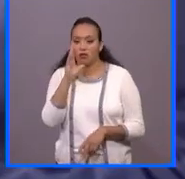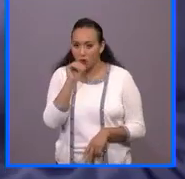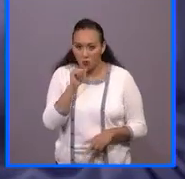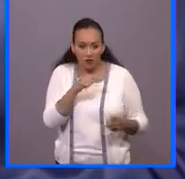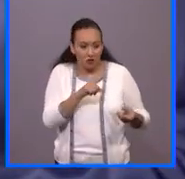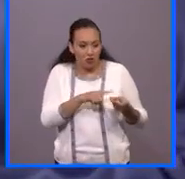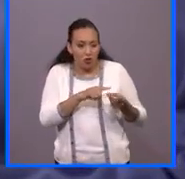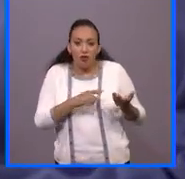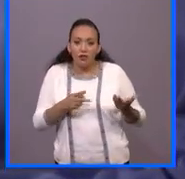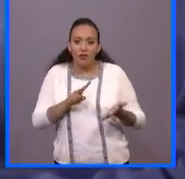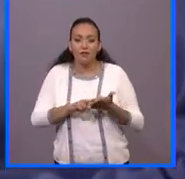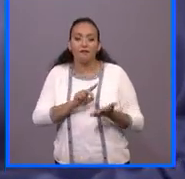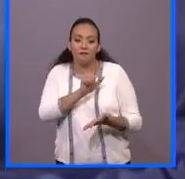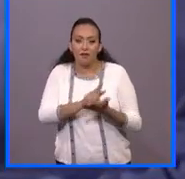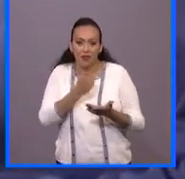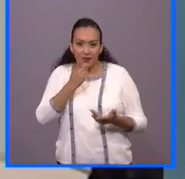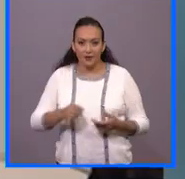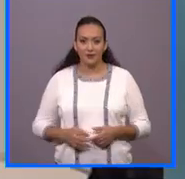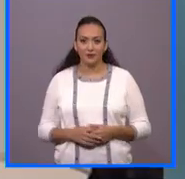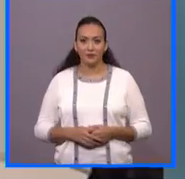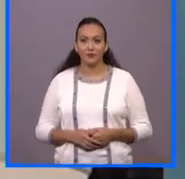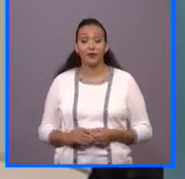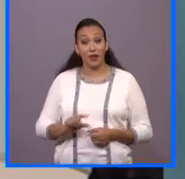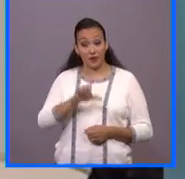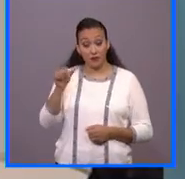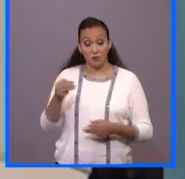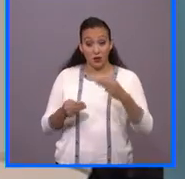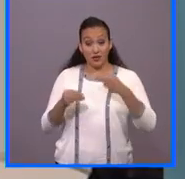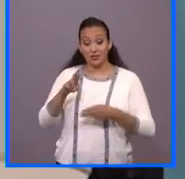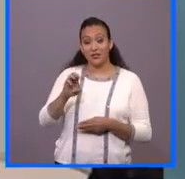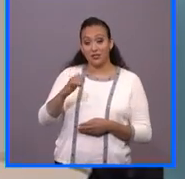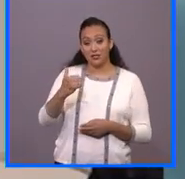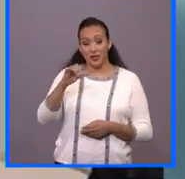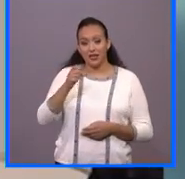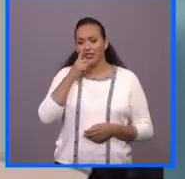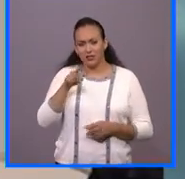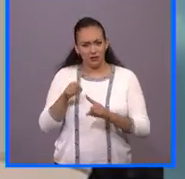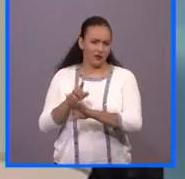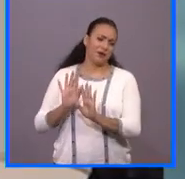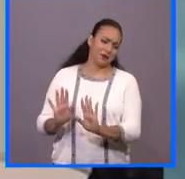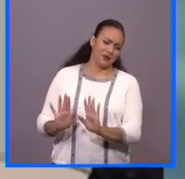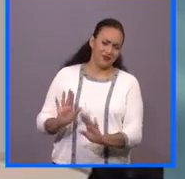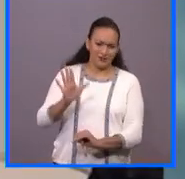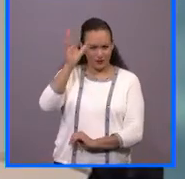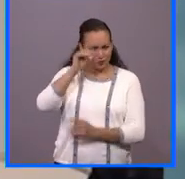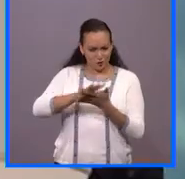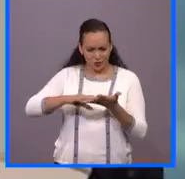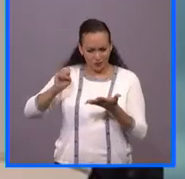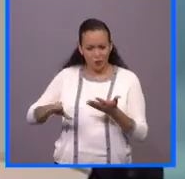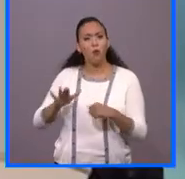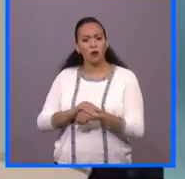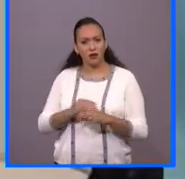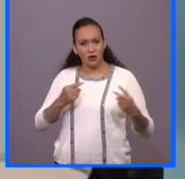para impugnar resultados de la elección judicial. El magistrado Reyes Rodríguez Mondragón votó en contra de los desechamientos bajo el